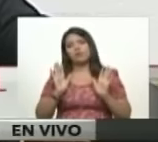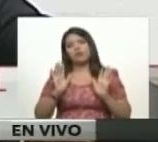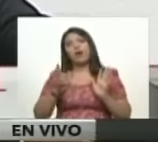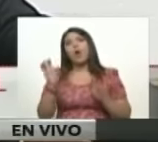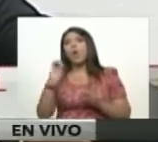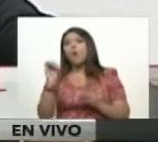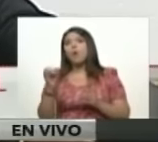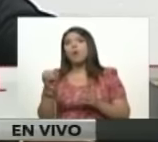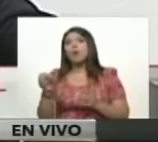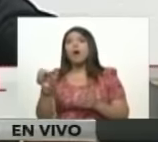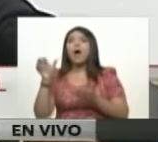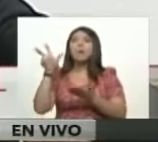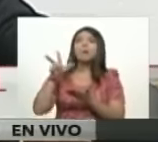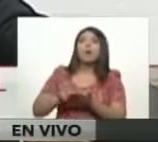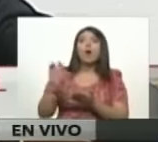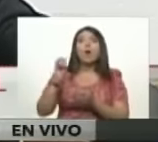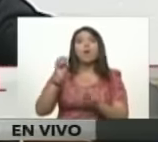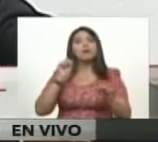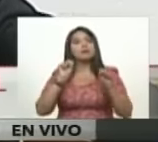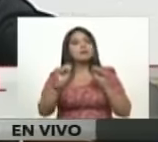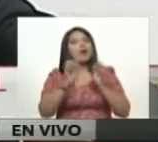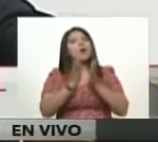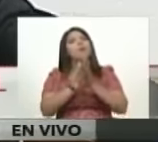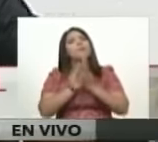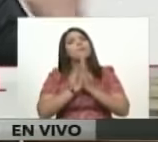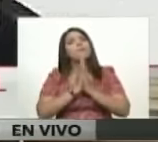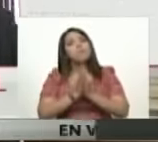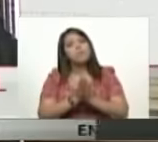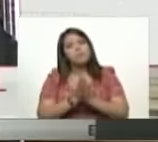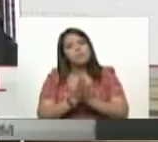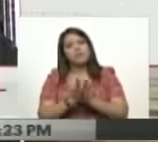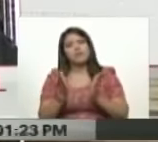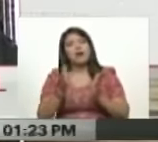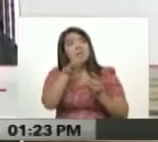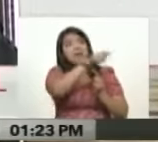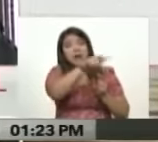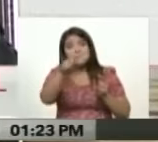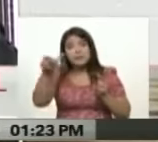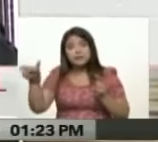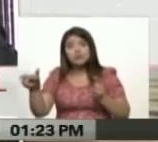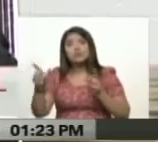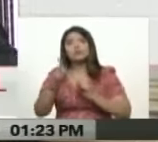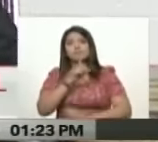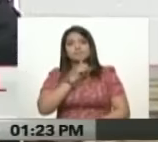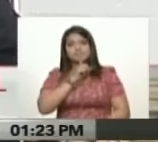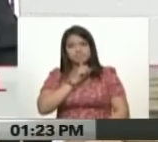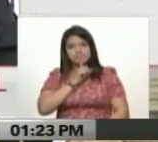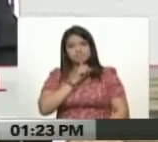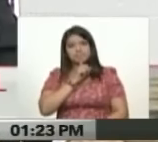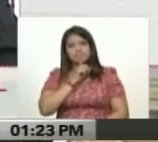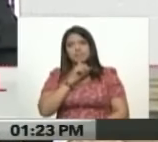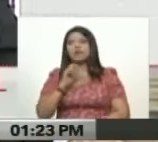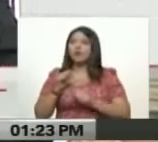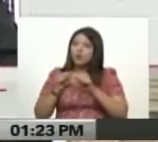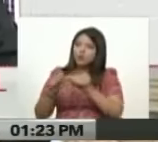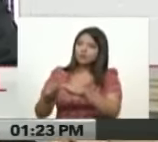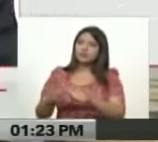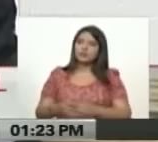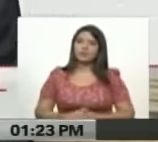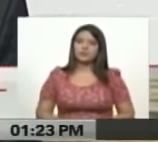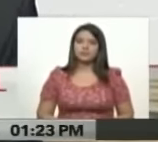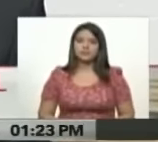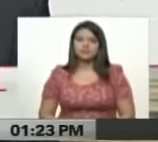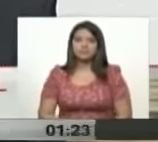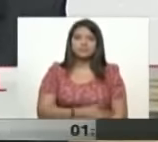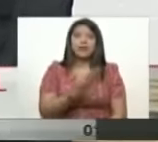a rechazar. Pero que por favor, el público que asiste a las barras, que guarde la compostura. Puede proseguir, ciudadano diputado.